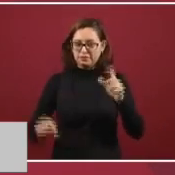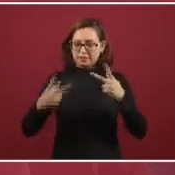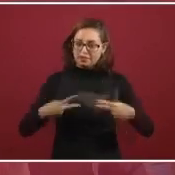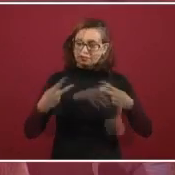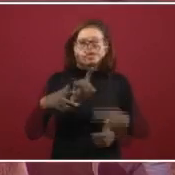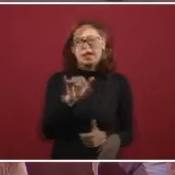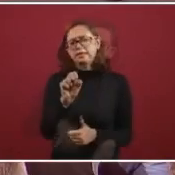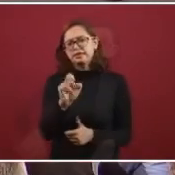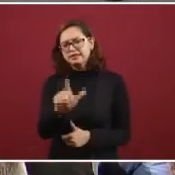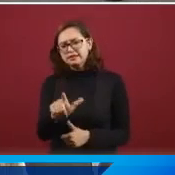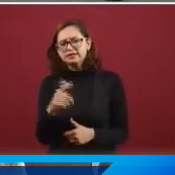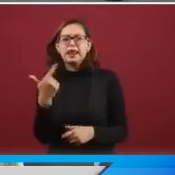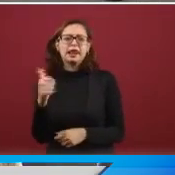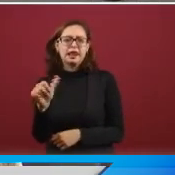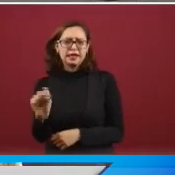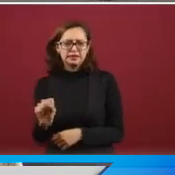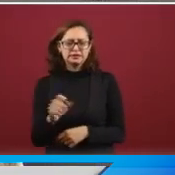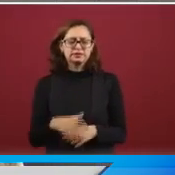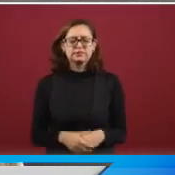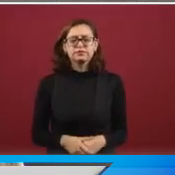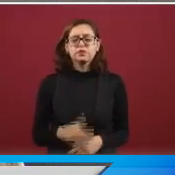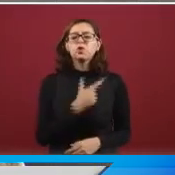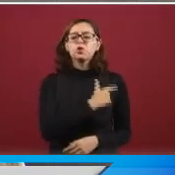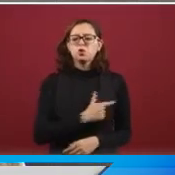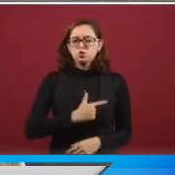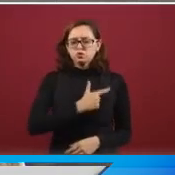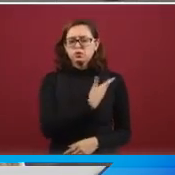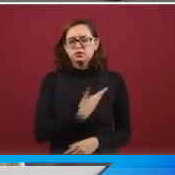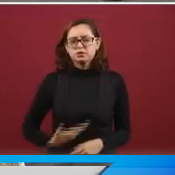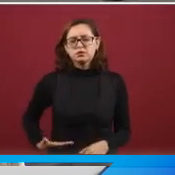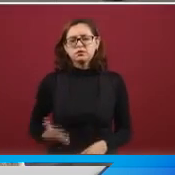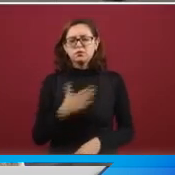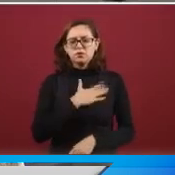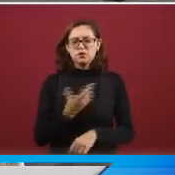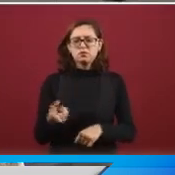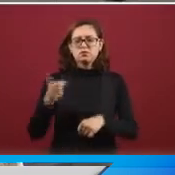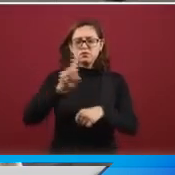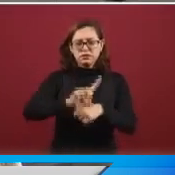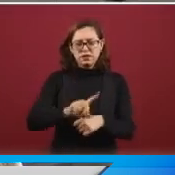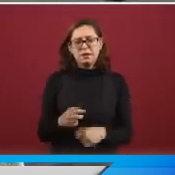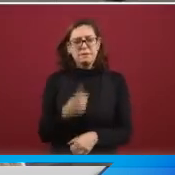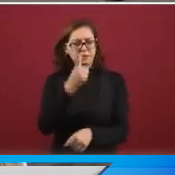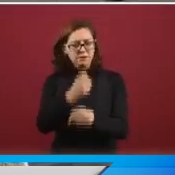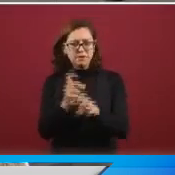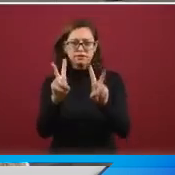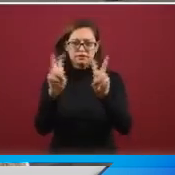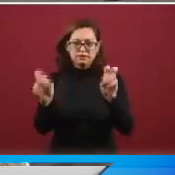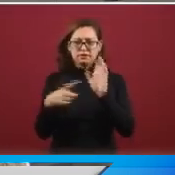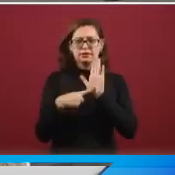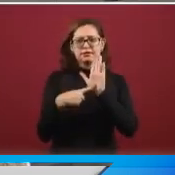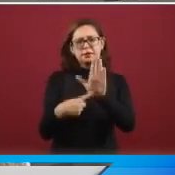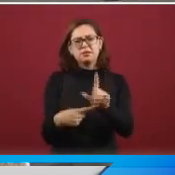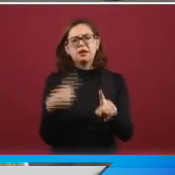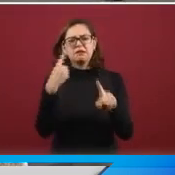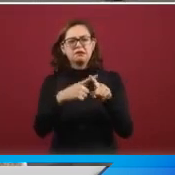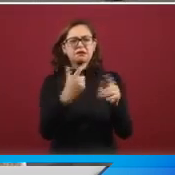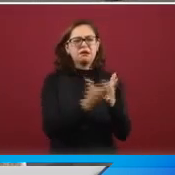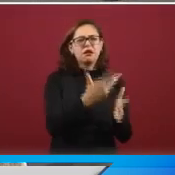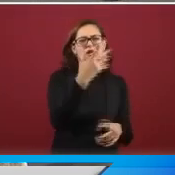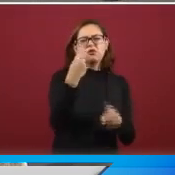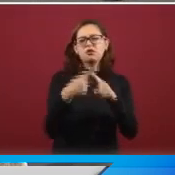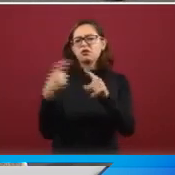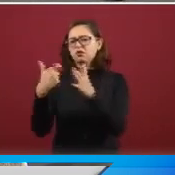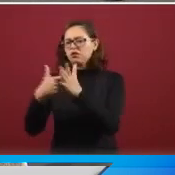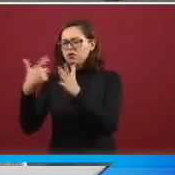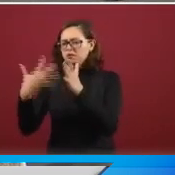afectados. Precios de las gasolinas y gas. Precio promedio por litro de gasolina del 11 al 17 de julio.